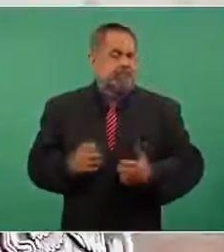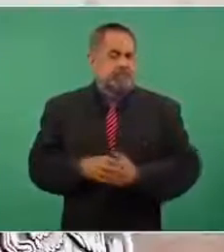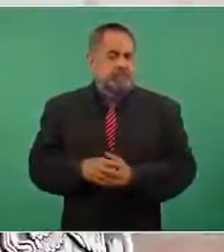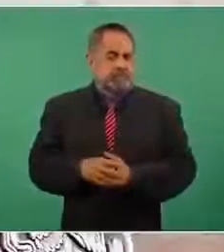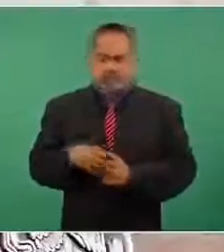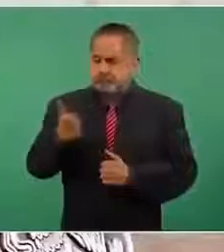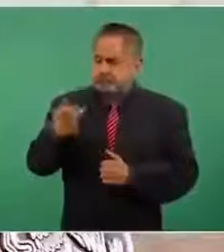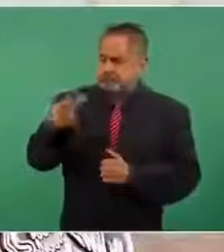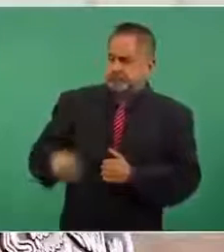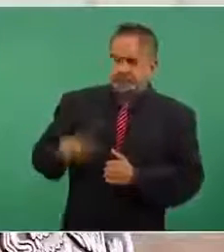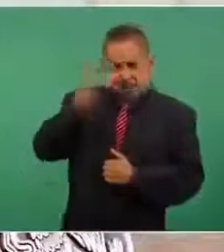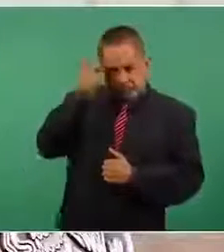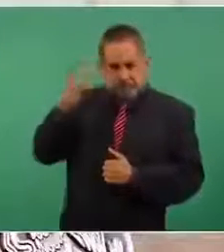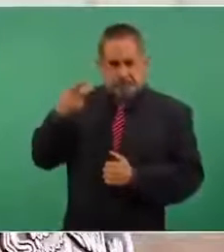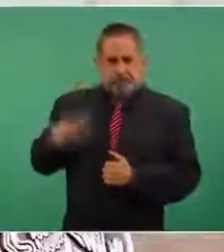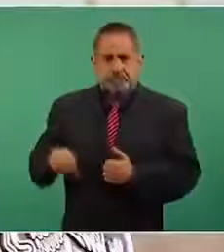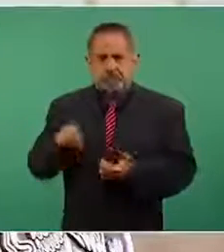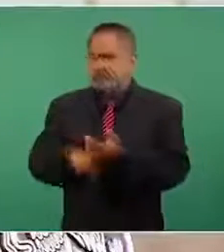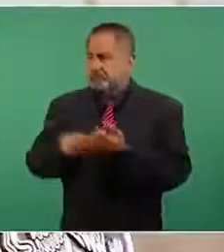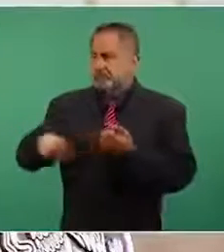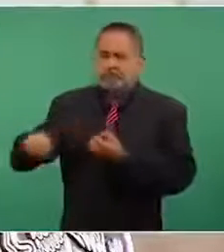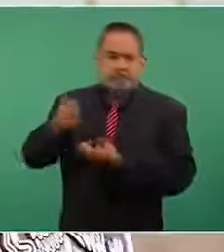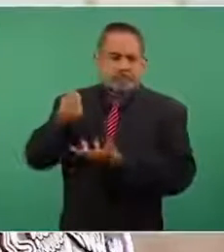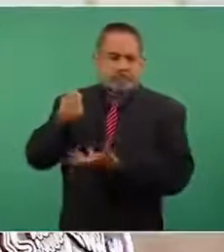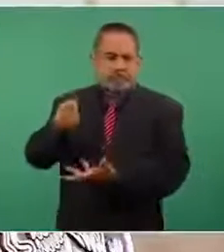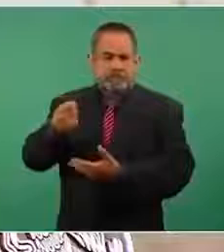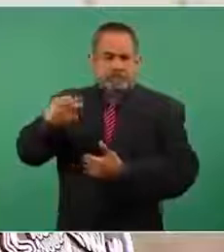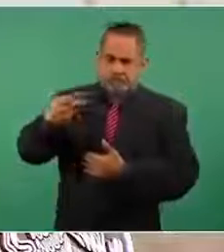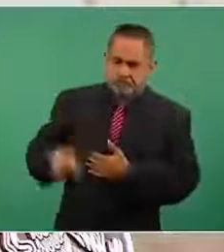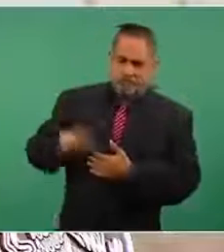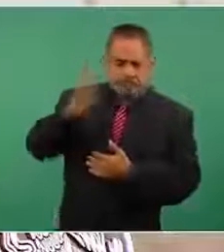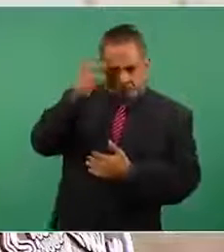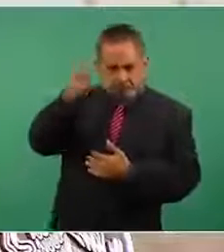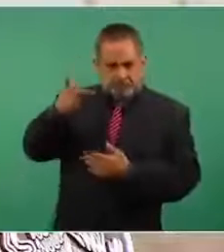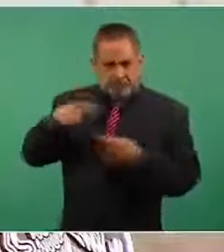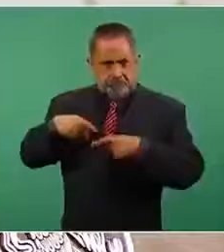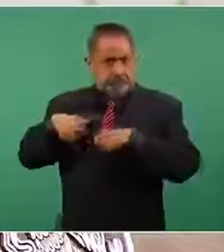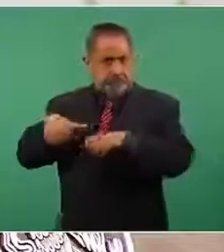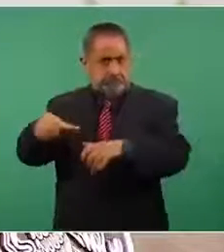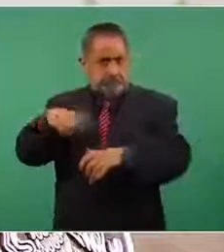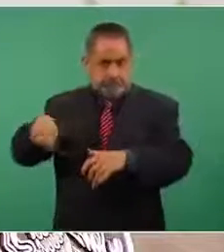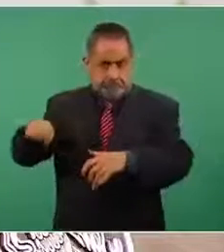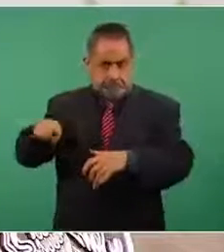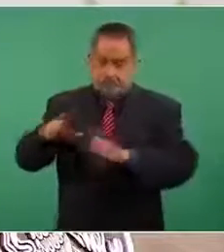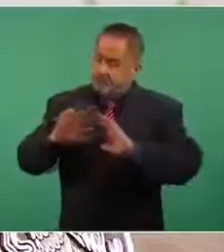el patrimonio público, el presupuesto, que es dinero del pueblo,